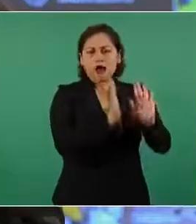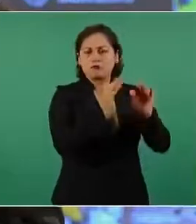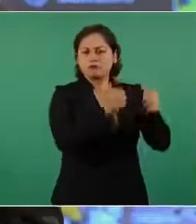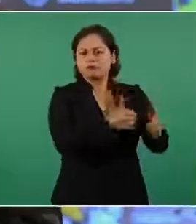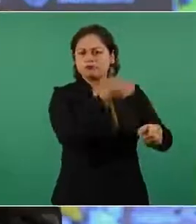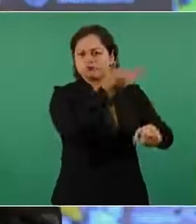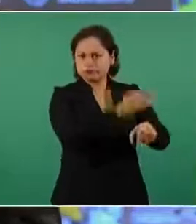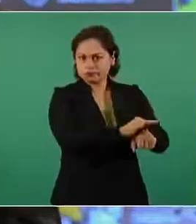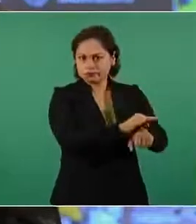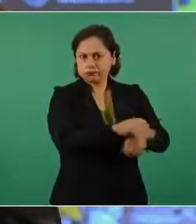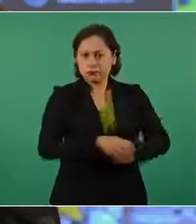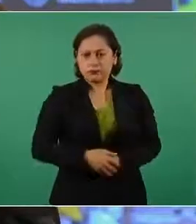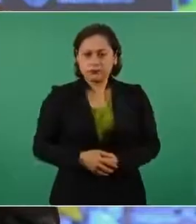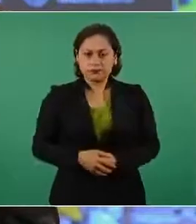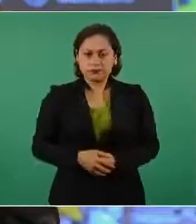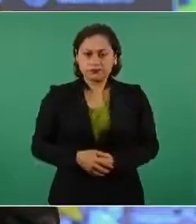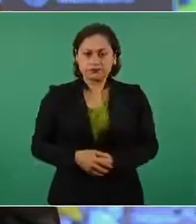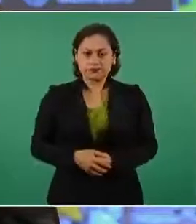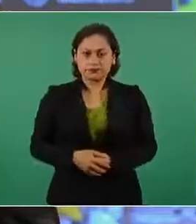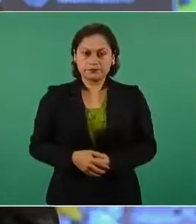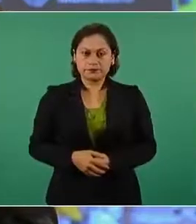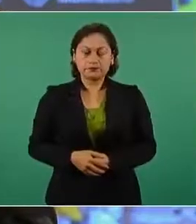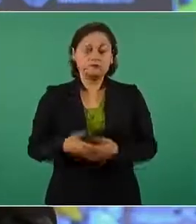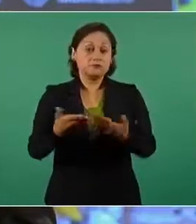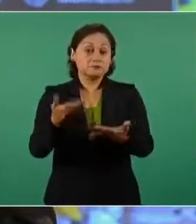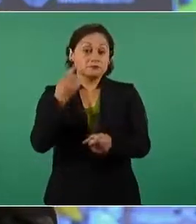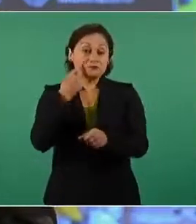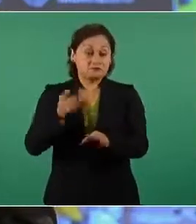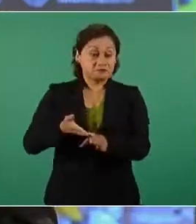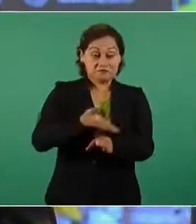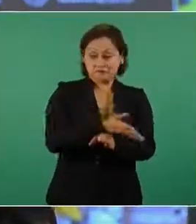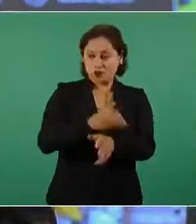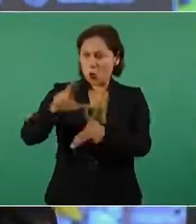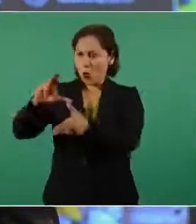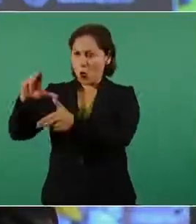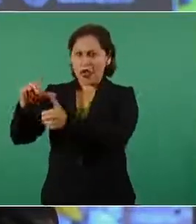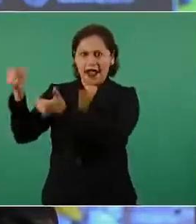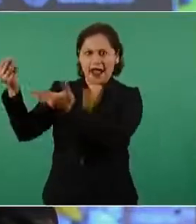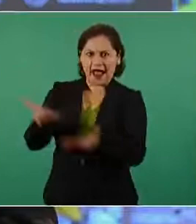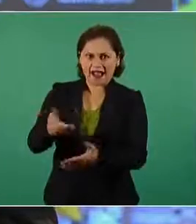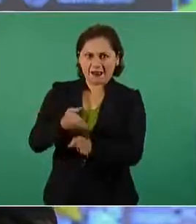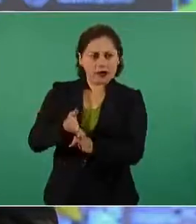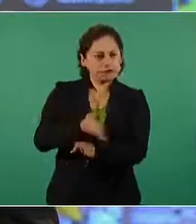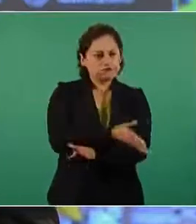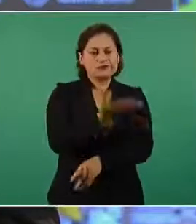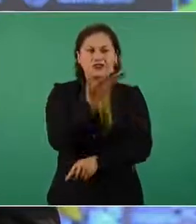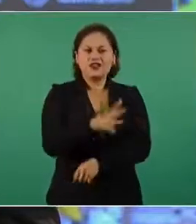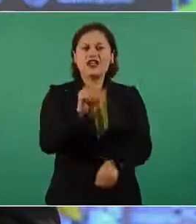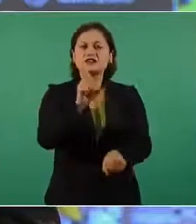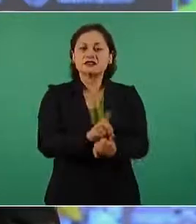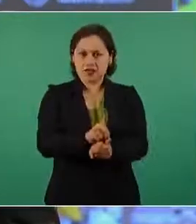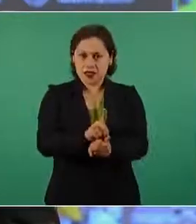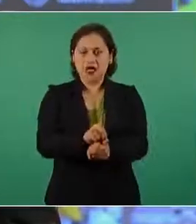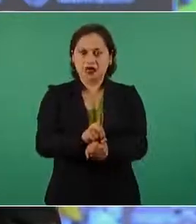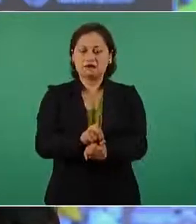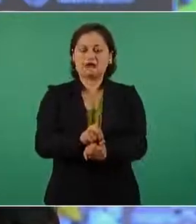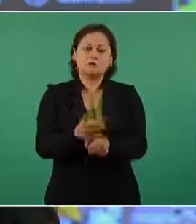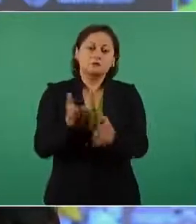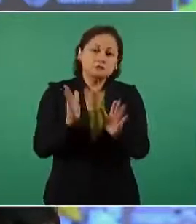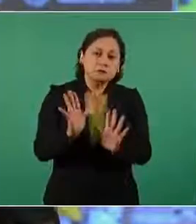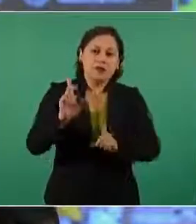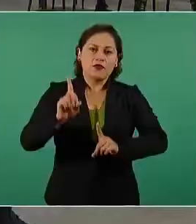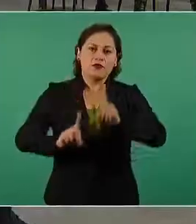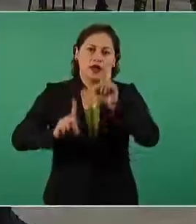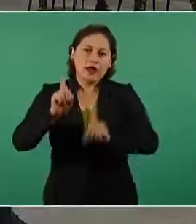antes puede ser hasta 10 días antes, dependiendo del pronóstico que nos permita el sistema meteorológico